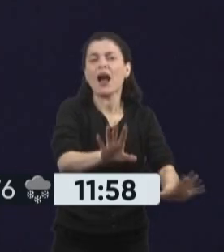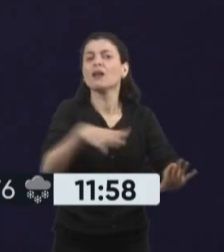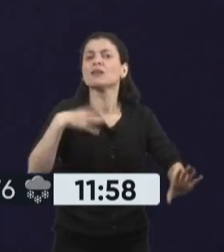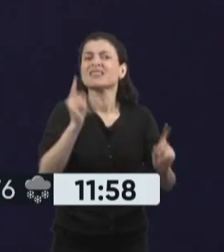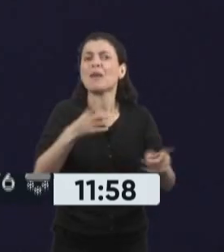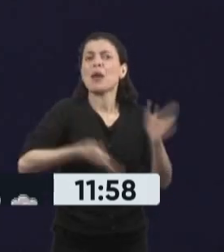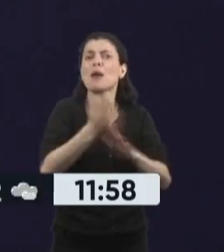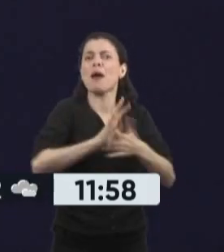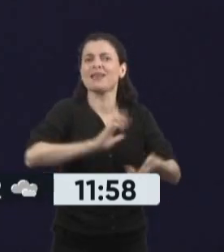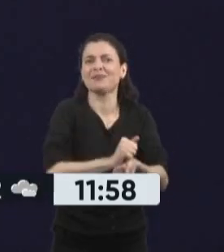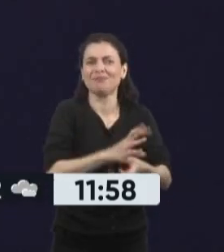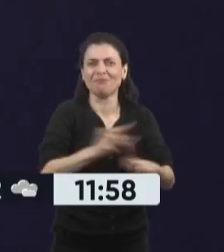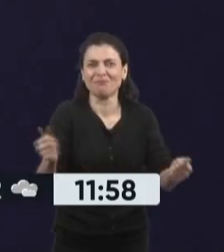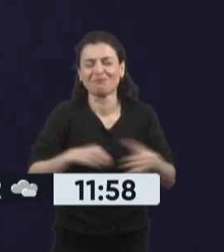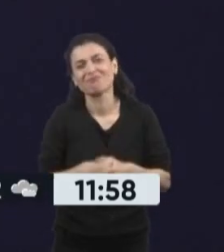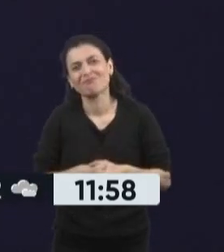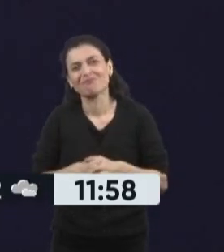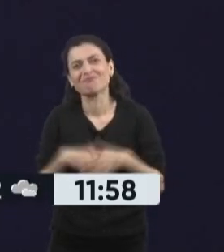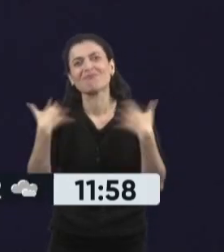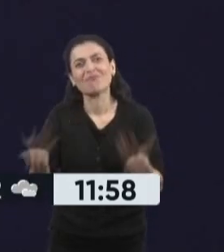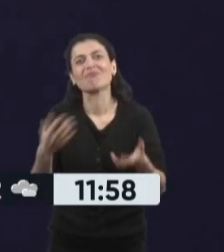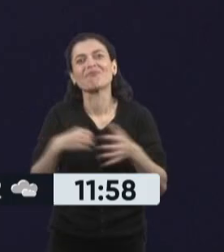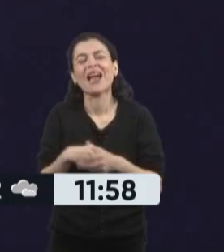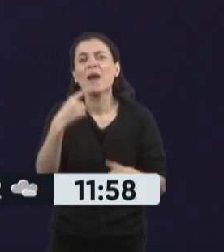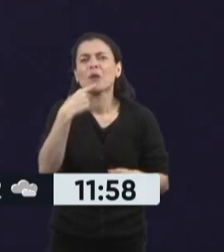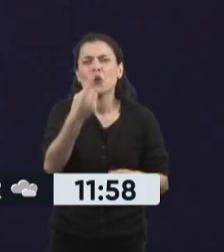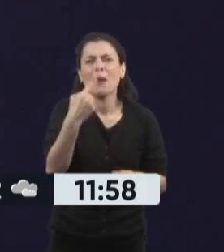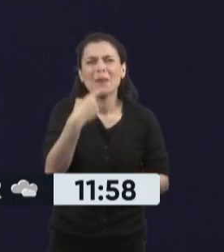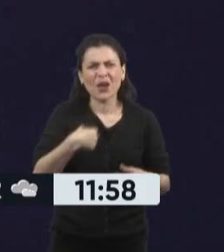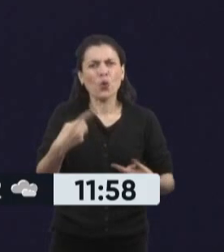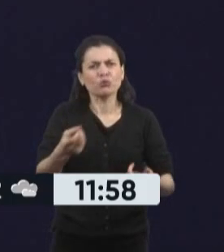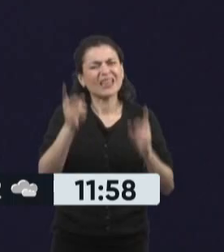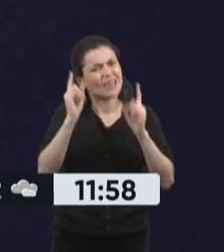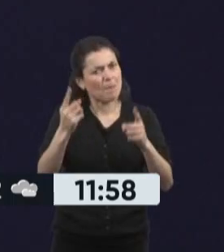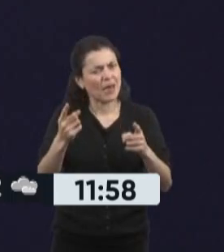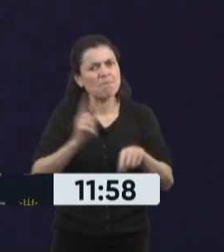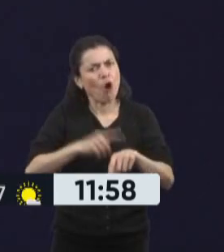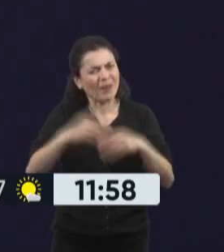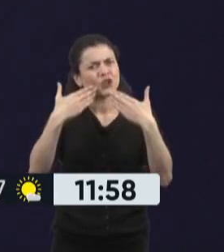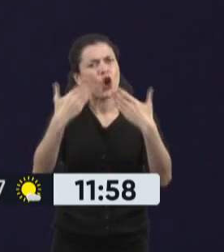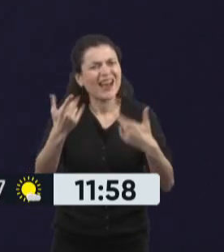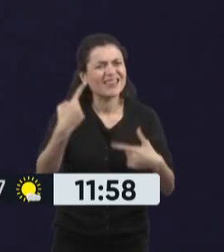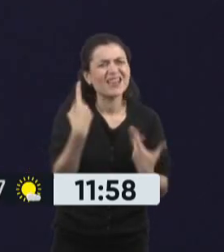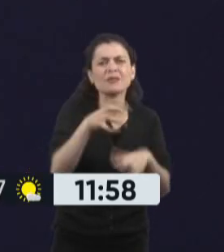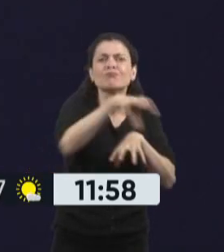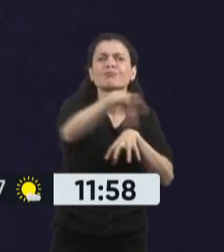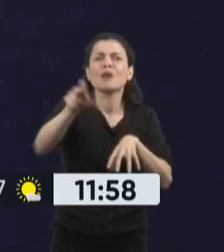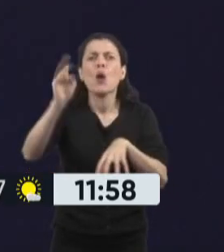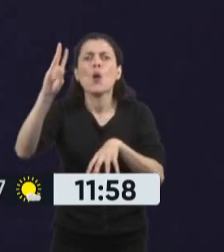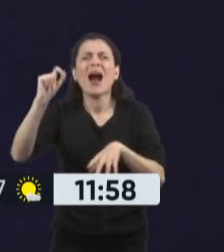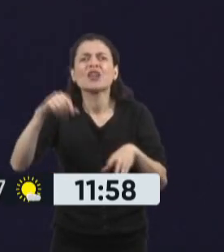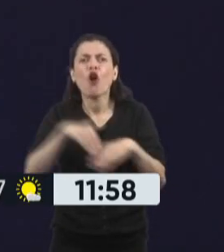donde, de hecho, aprovecho tu pregunta para agradecer a los bancos que están en muy